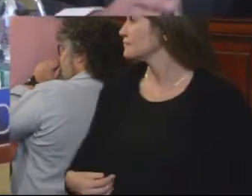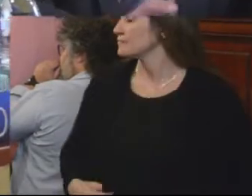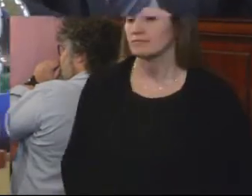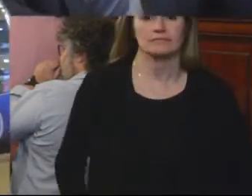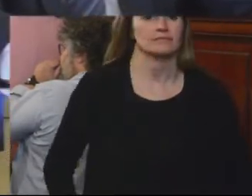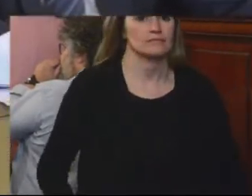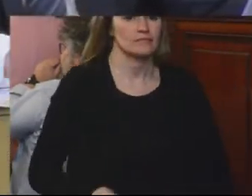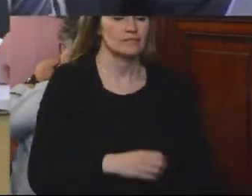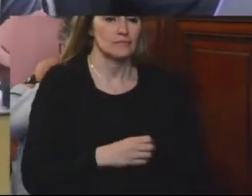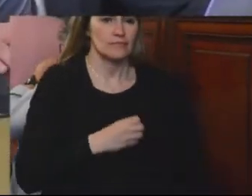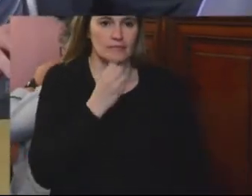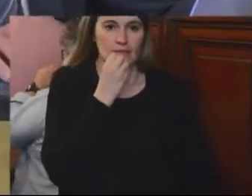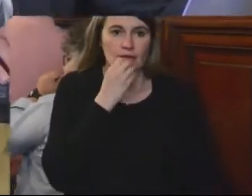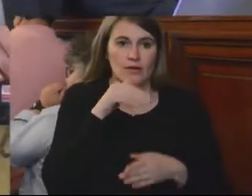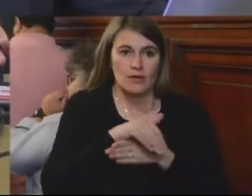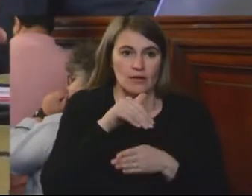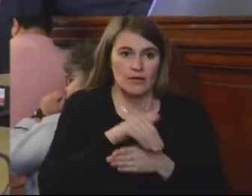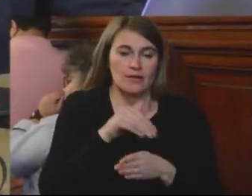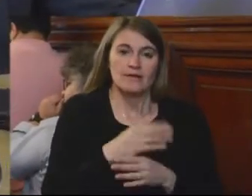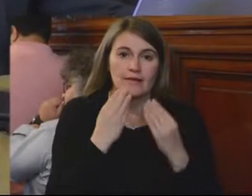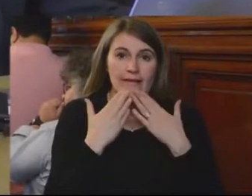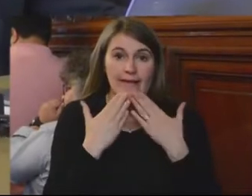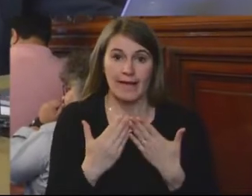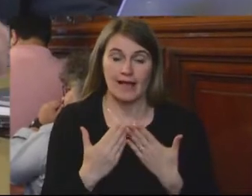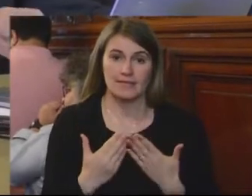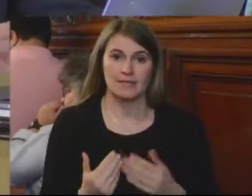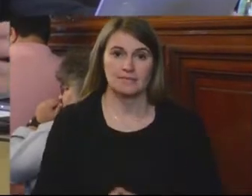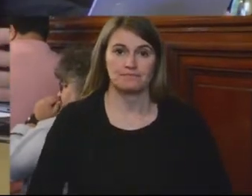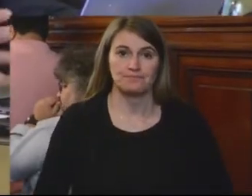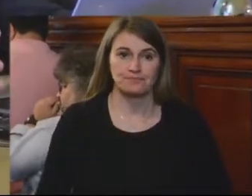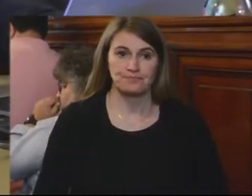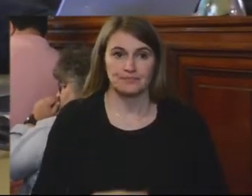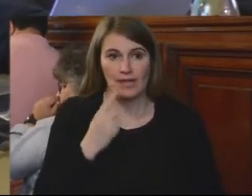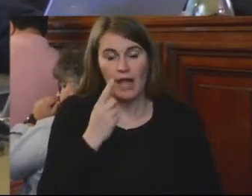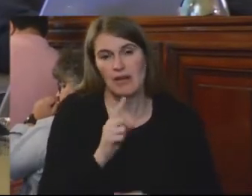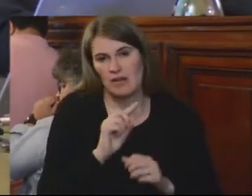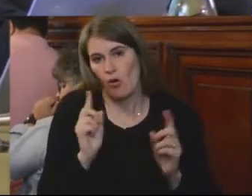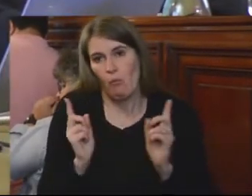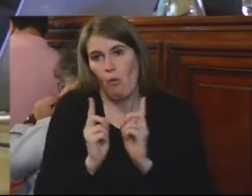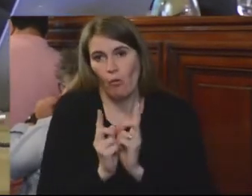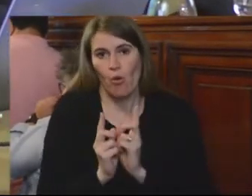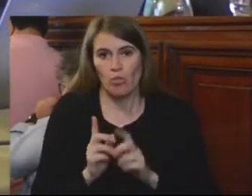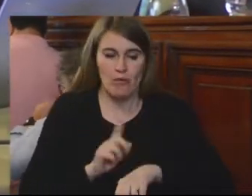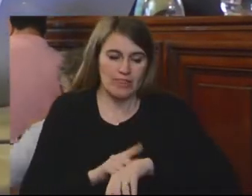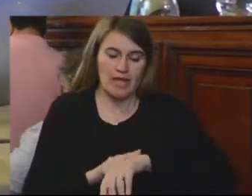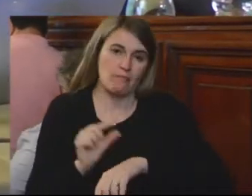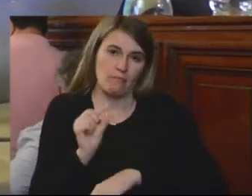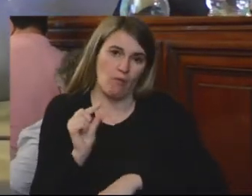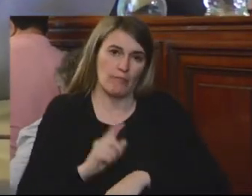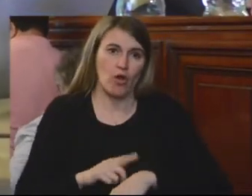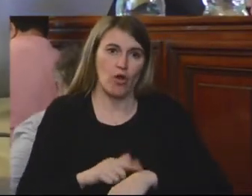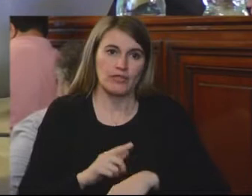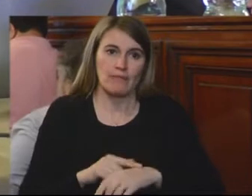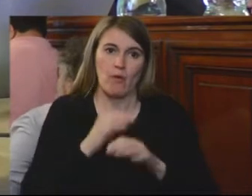buenas tardes muchas gracias y voy a tratar de sintetizar en el poco tiempo que me queda algunas de las cuestiones